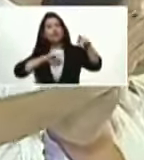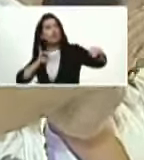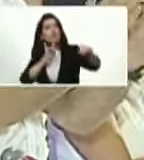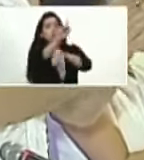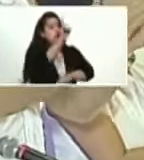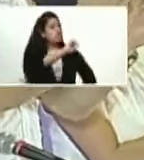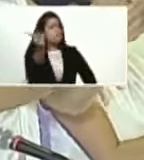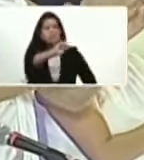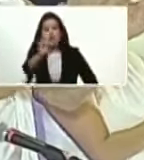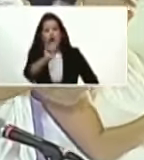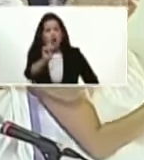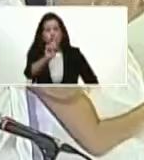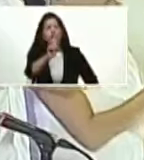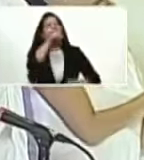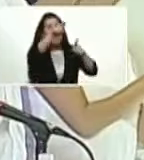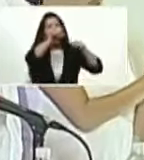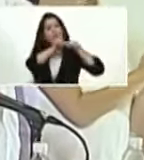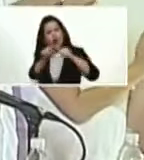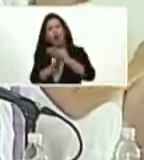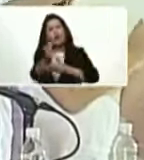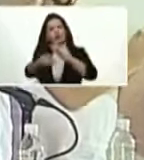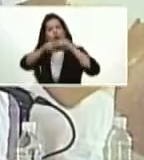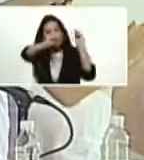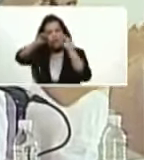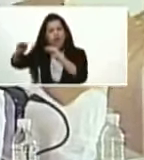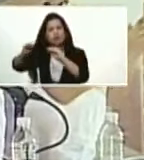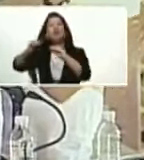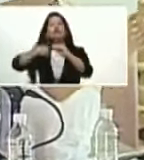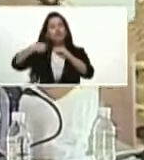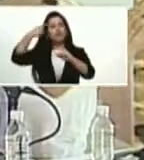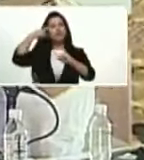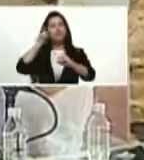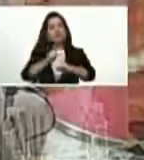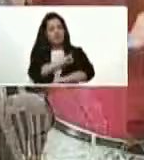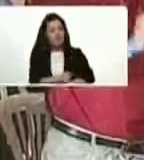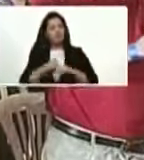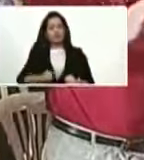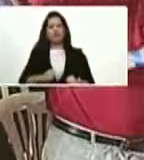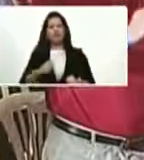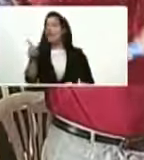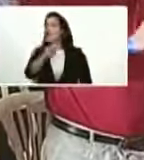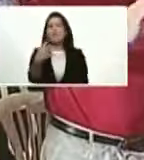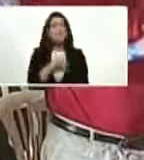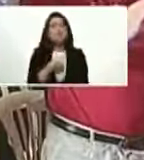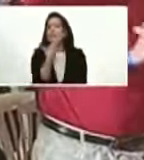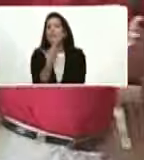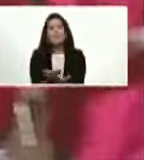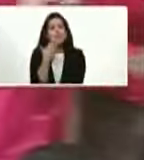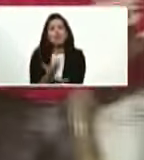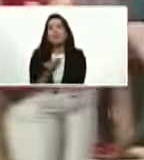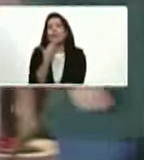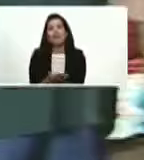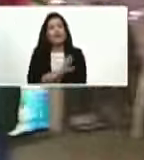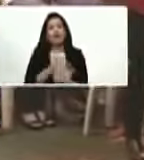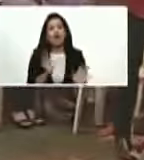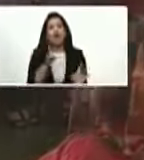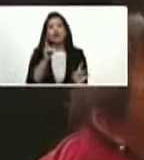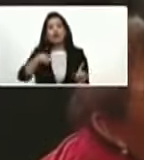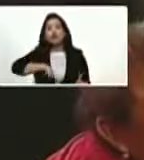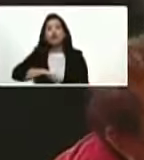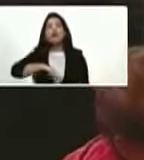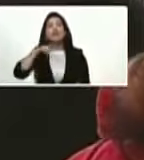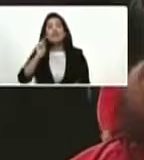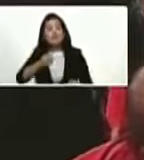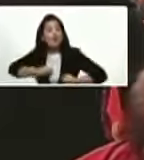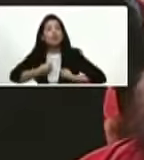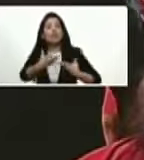traicionar. Lo vamos a fortalecer. No es el momento de pedir. Esta revolución quiere que le demos y le